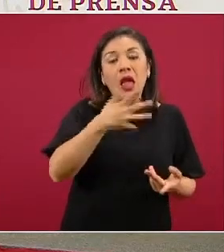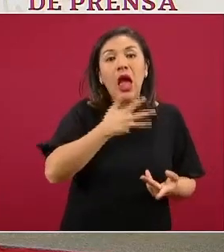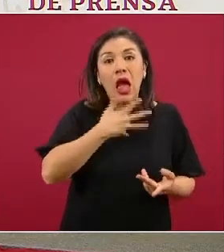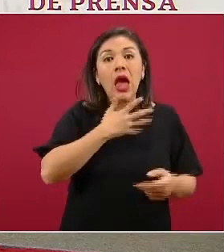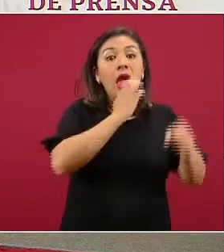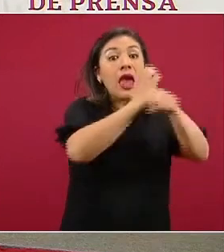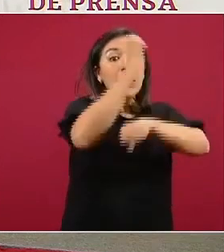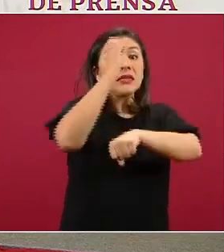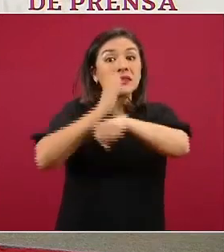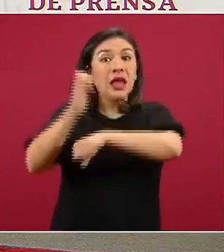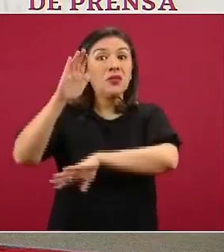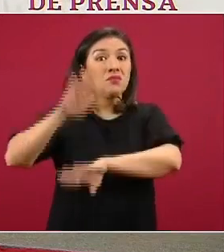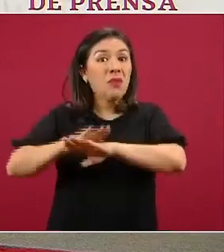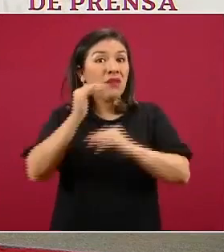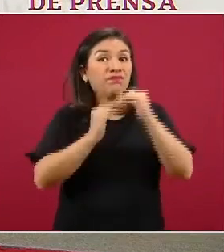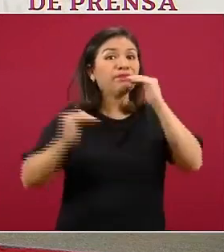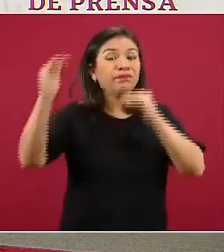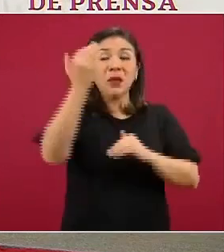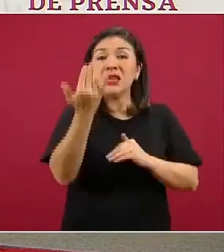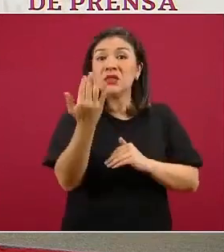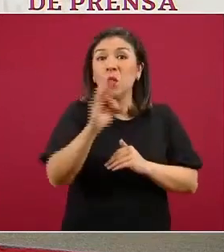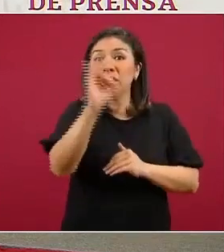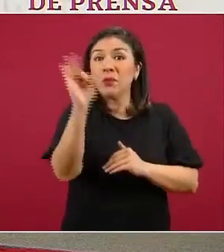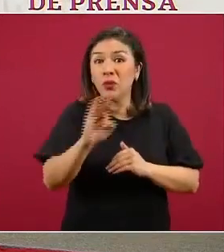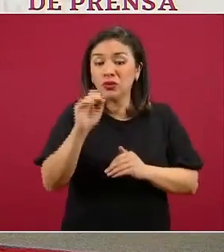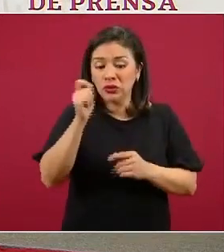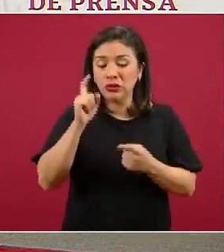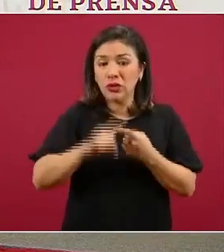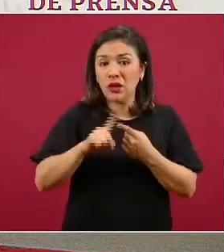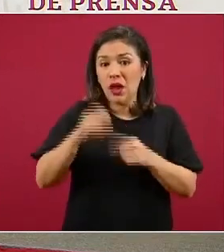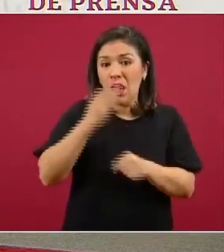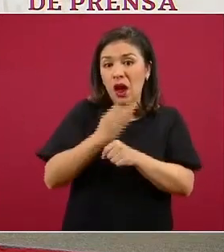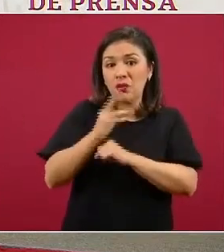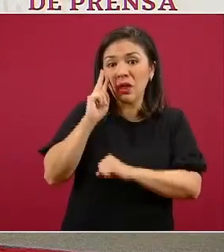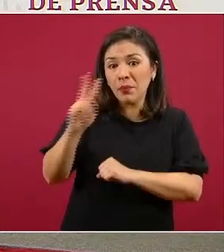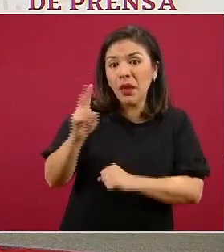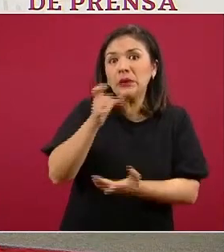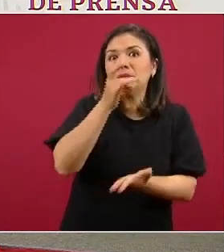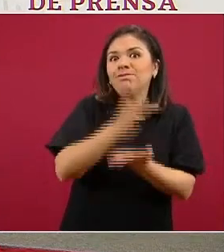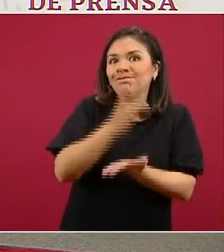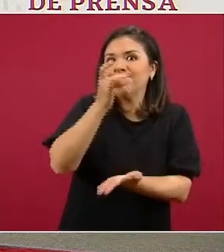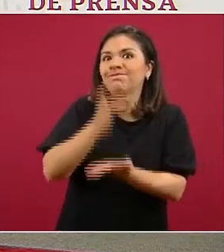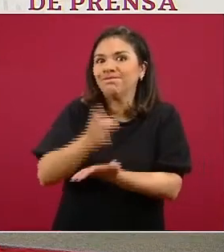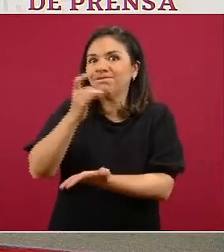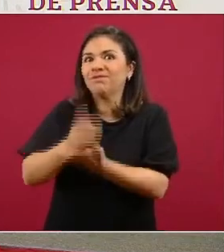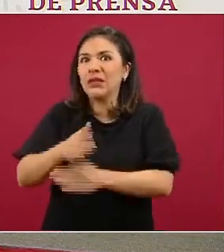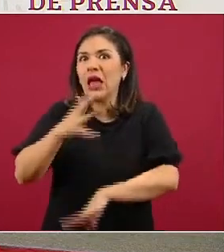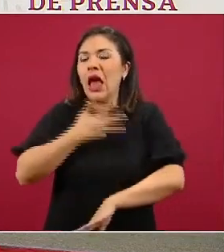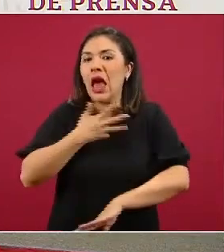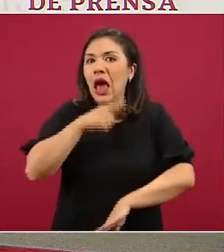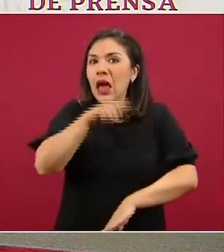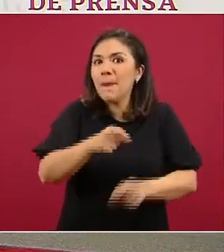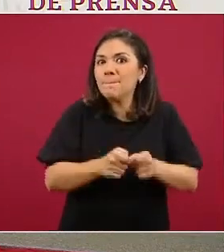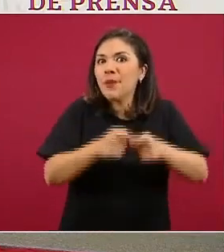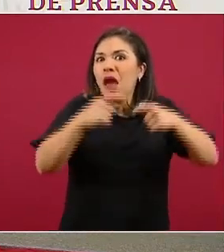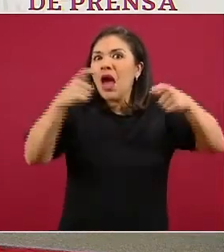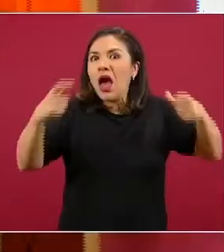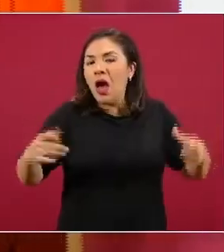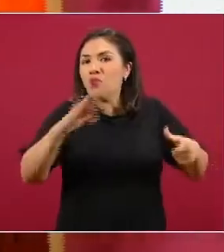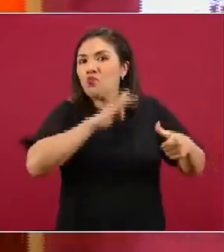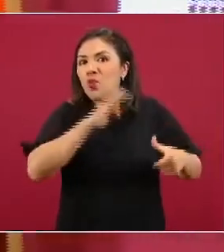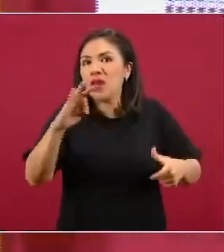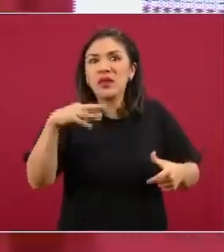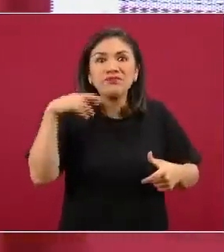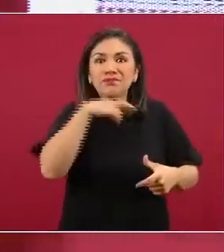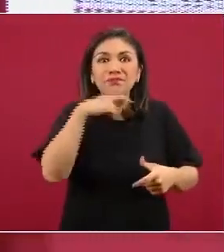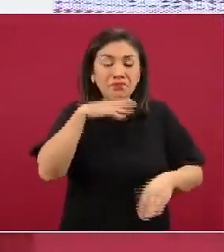los estados que están por arriba del 50%, que son los que estamos detectando como que están en una zona que van a llegar no